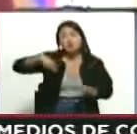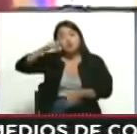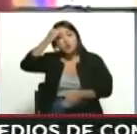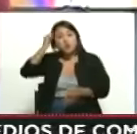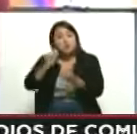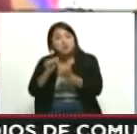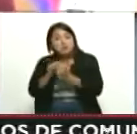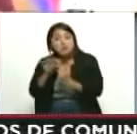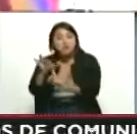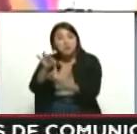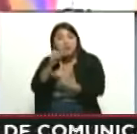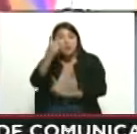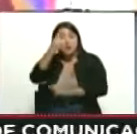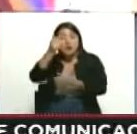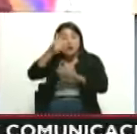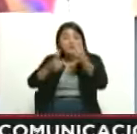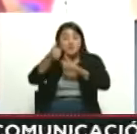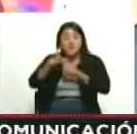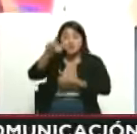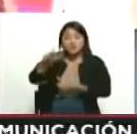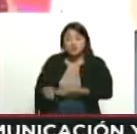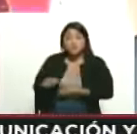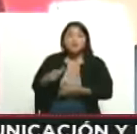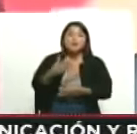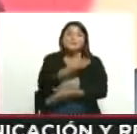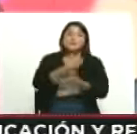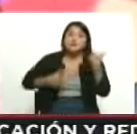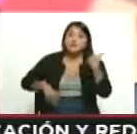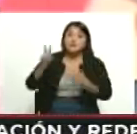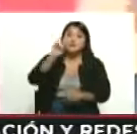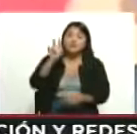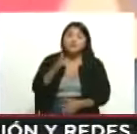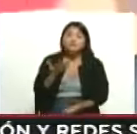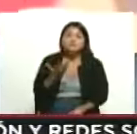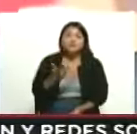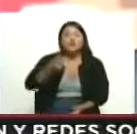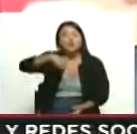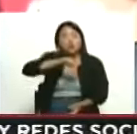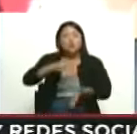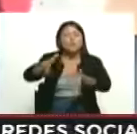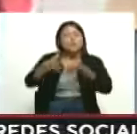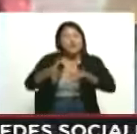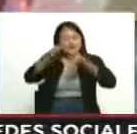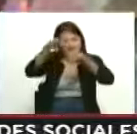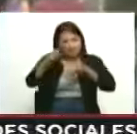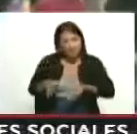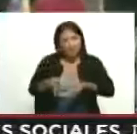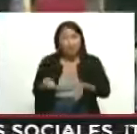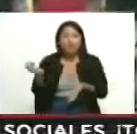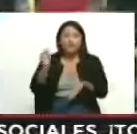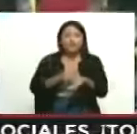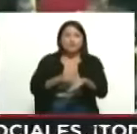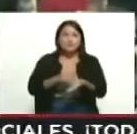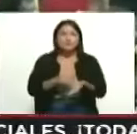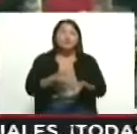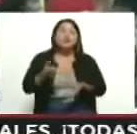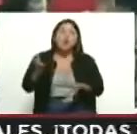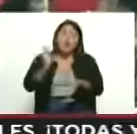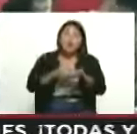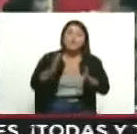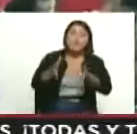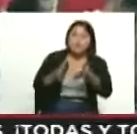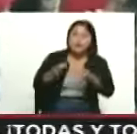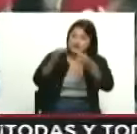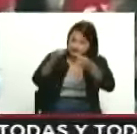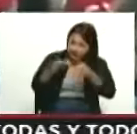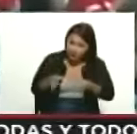tener un solo candidato a la presidencia de la República y se las vamos a ganar otra vez. Se las vamos a ganar otra